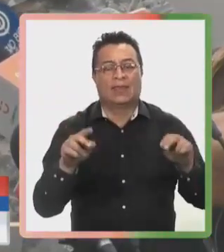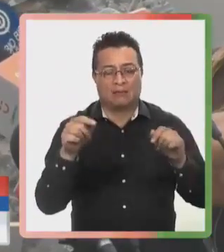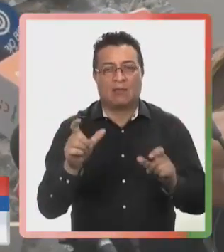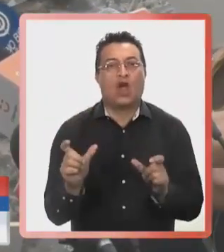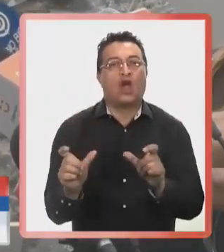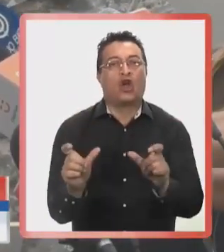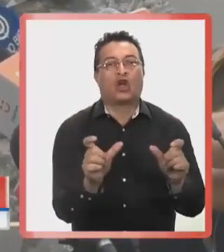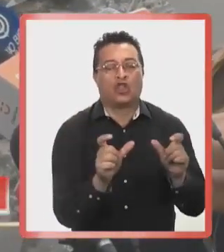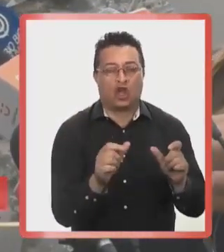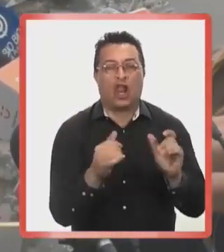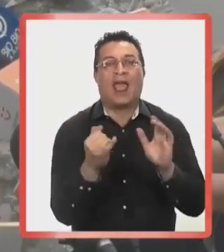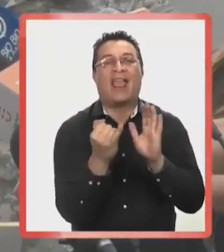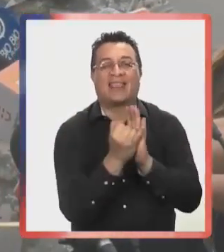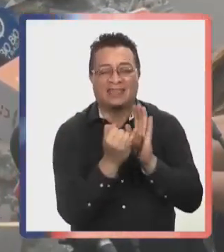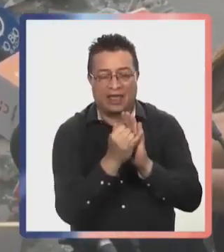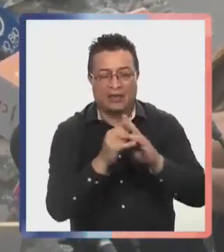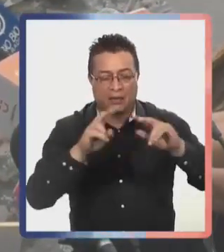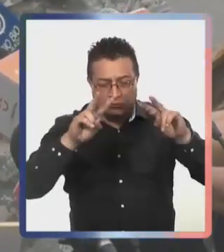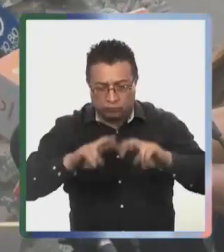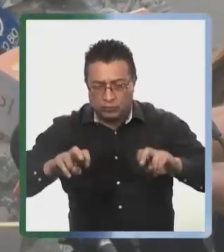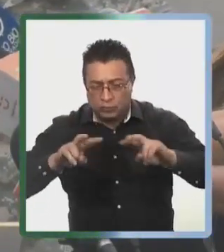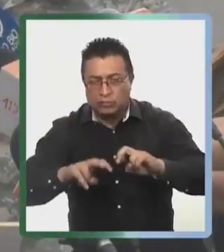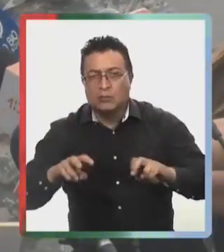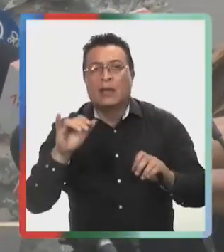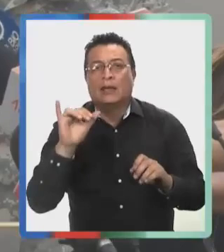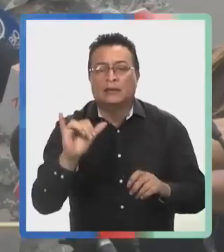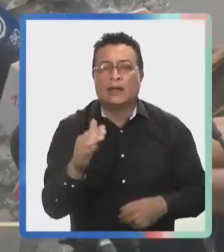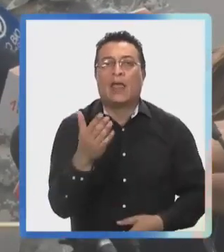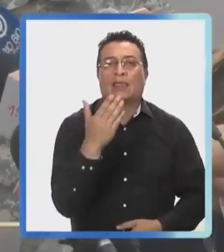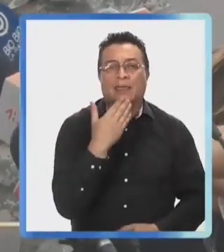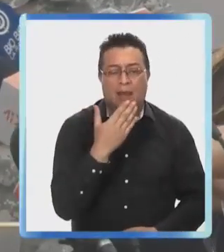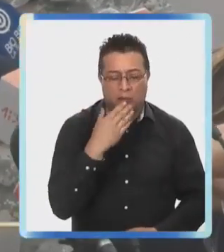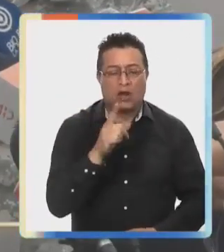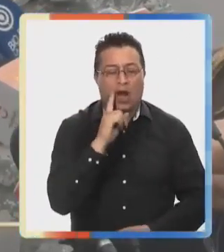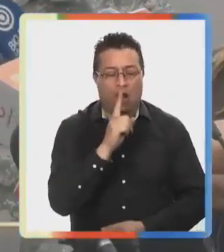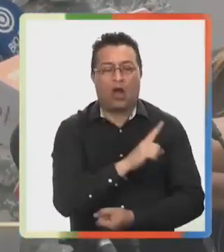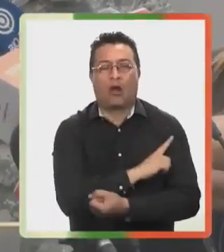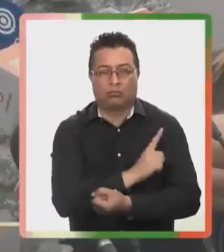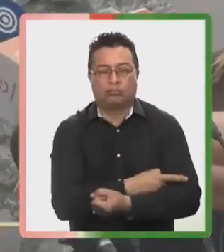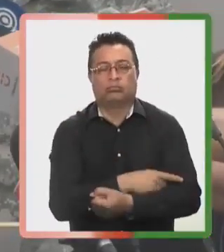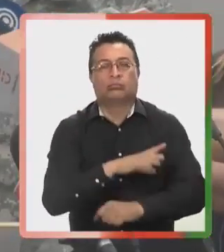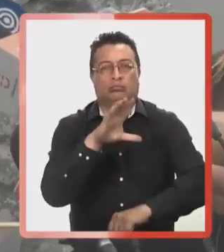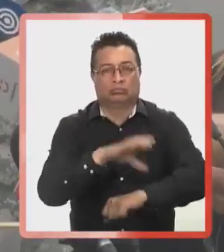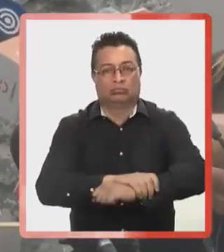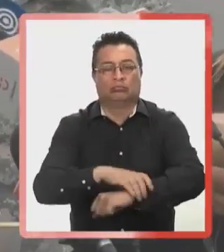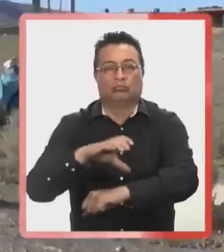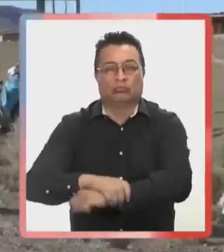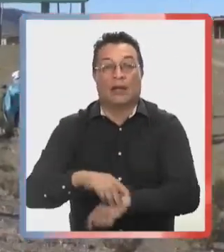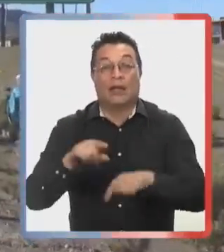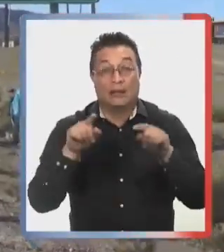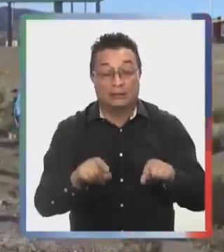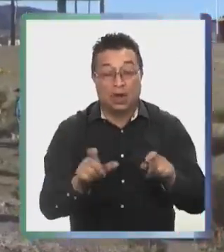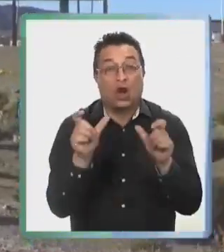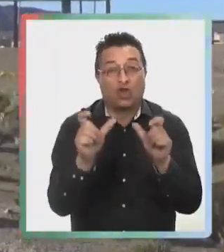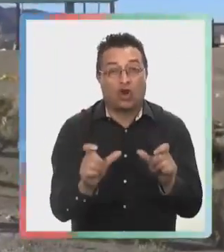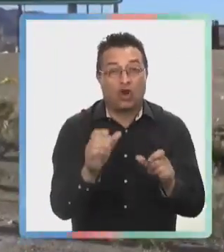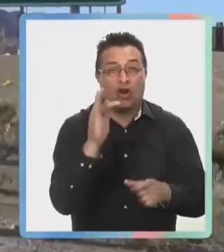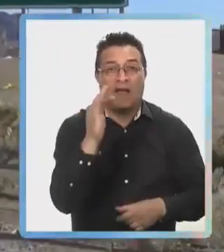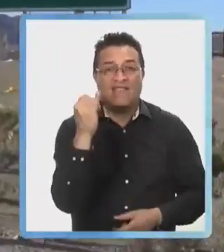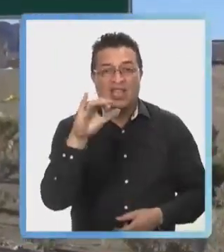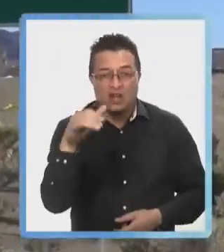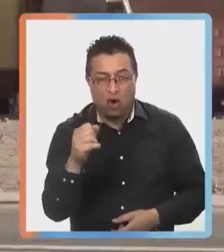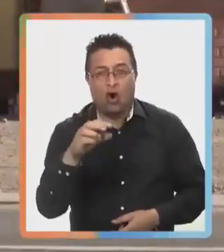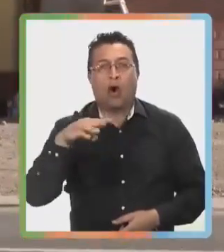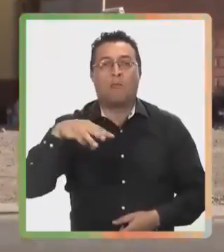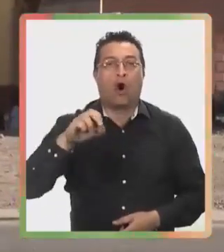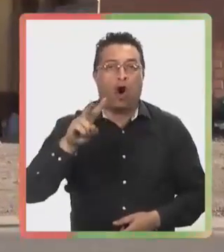de control de identidad, registro y también tienen facultades para las detenciones. Para esto hay controles fijos,